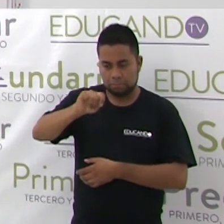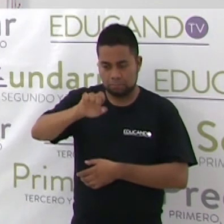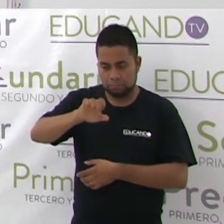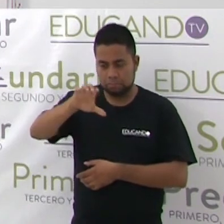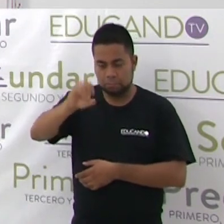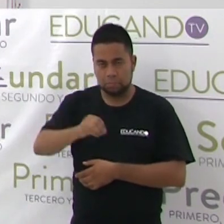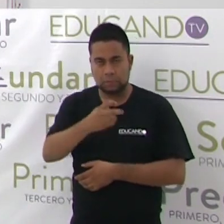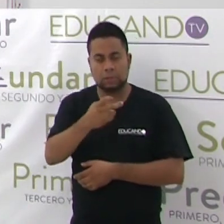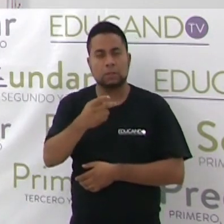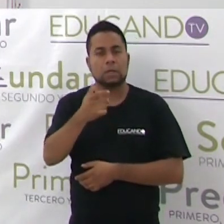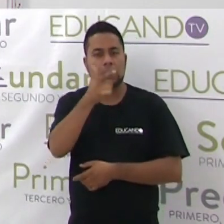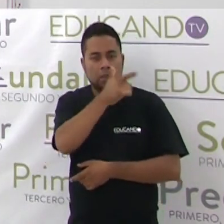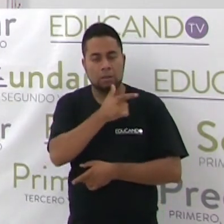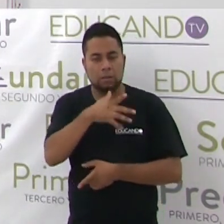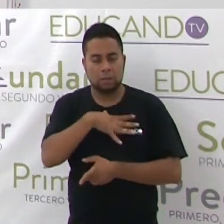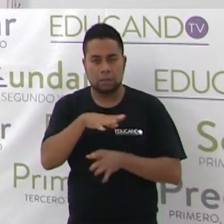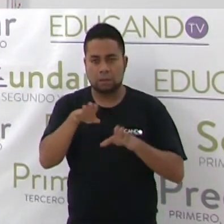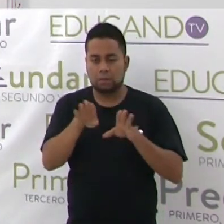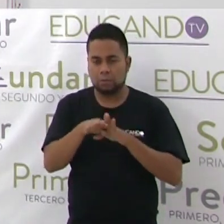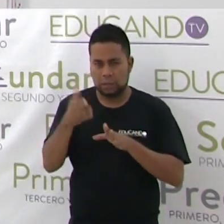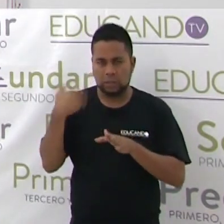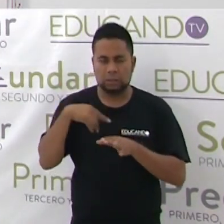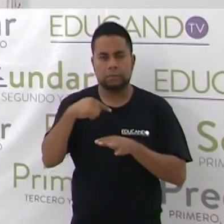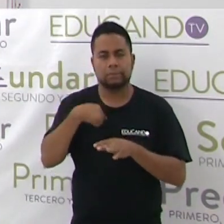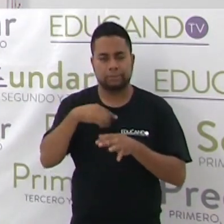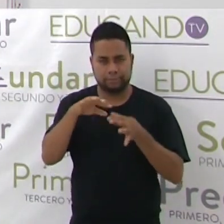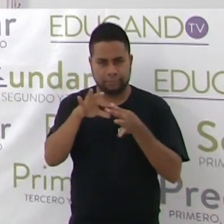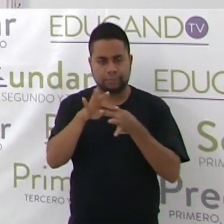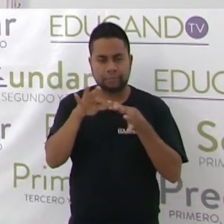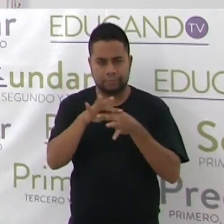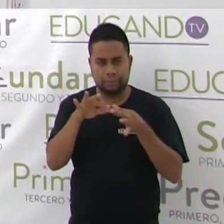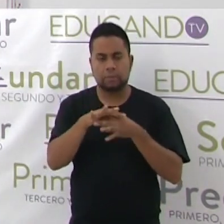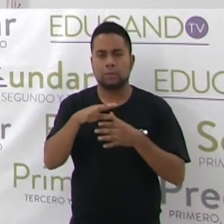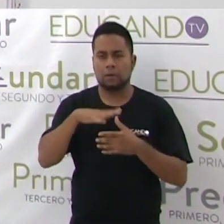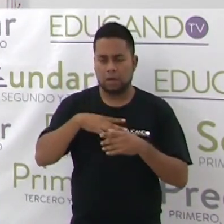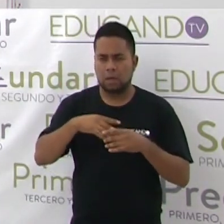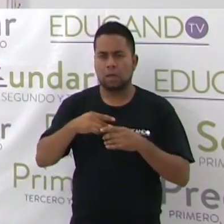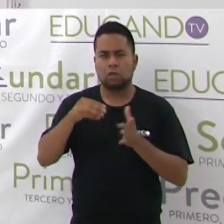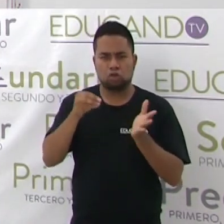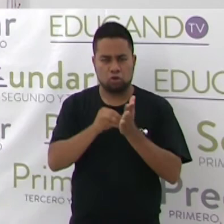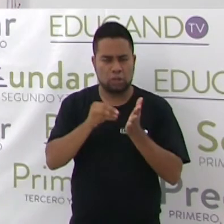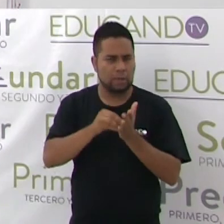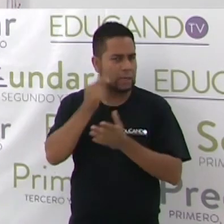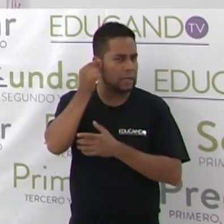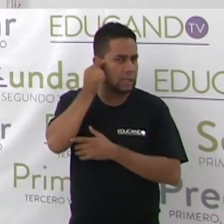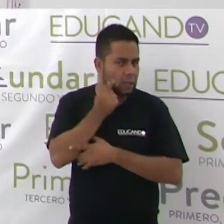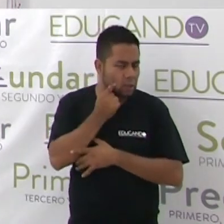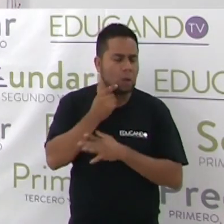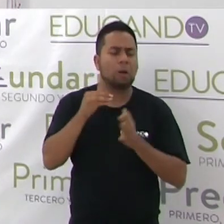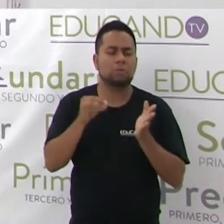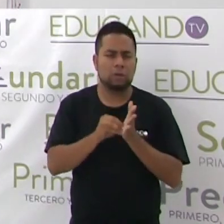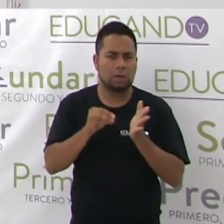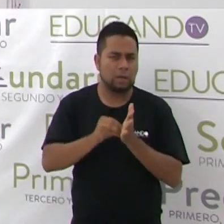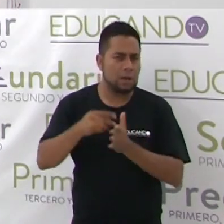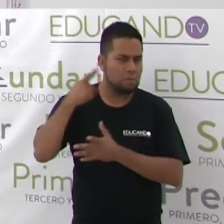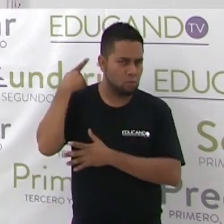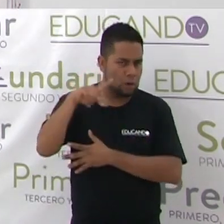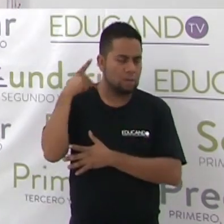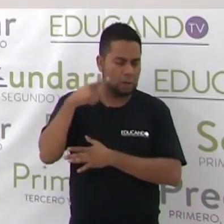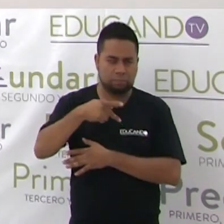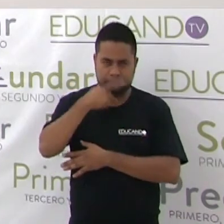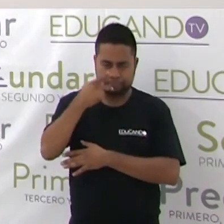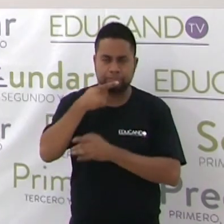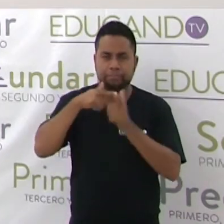Esta lengua tiene influencia, como les comentaba hace rato, todavía en Guerrero y en Puebla. ¿Sí?